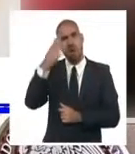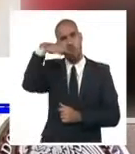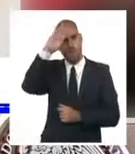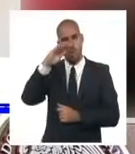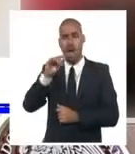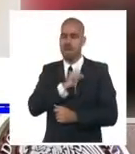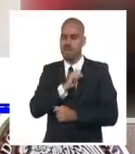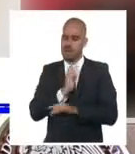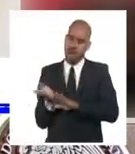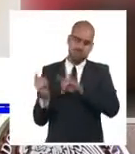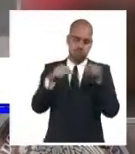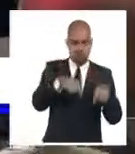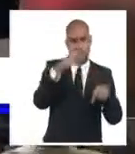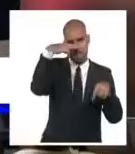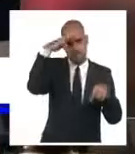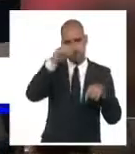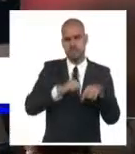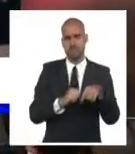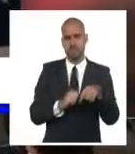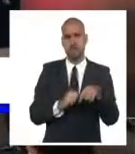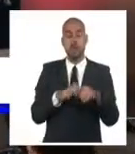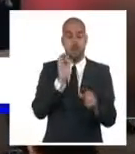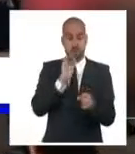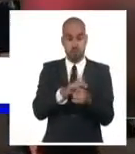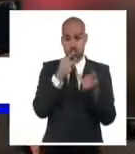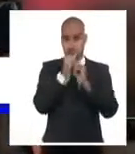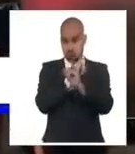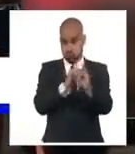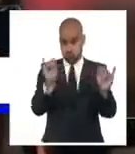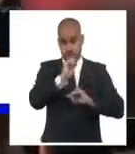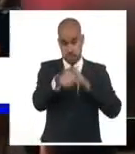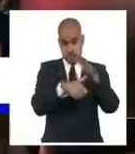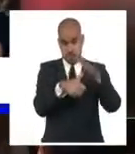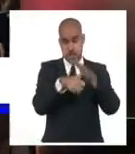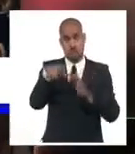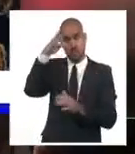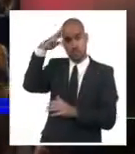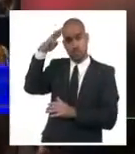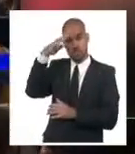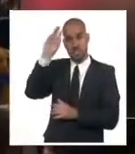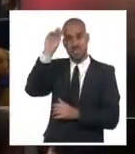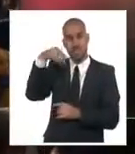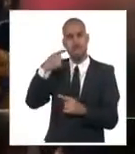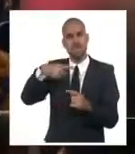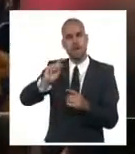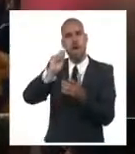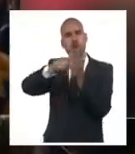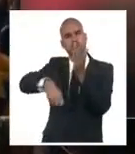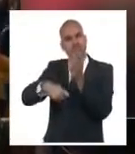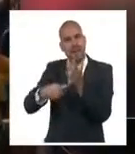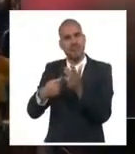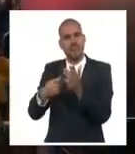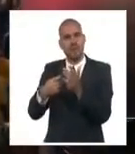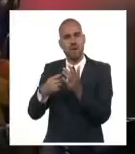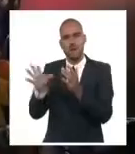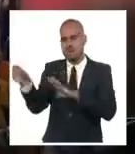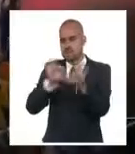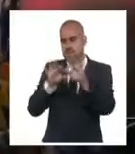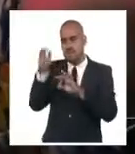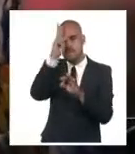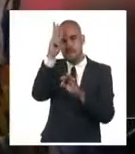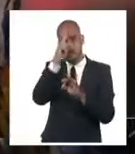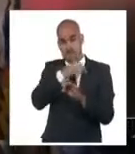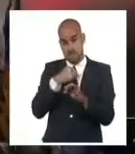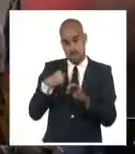partir del anuncio del presidente Andrés Manuel López Obrador sobre la contratación de médicos especialistas cubanos por